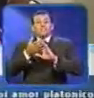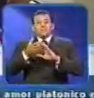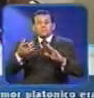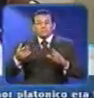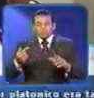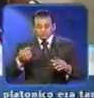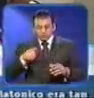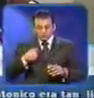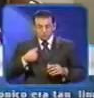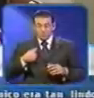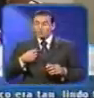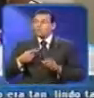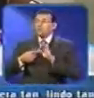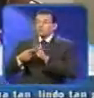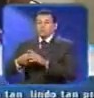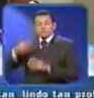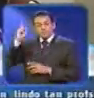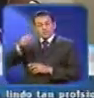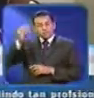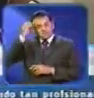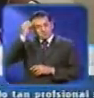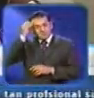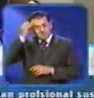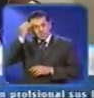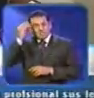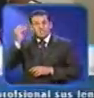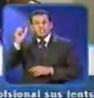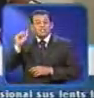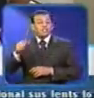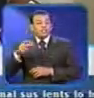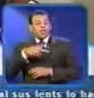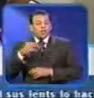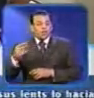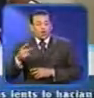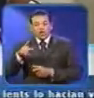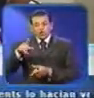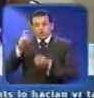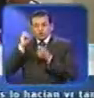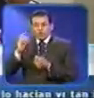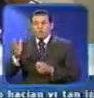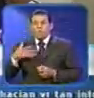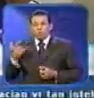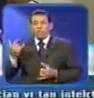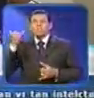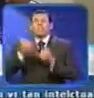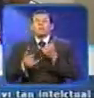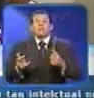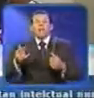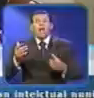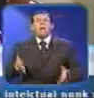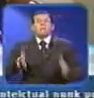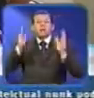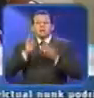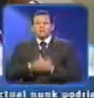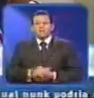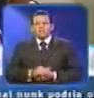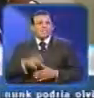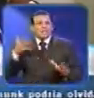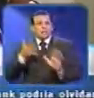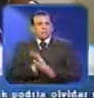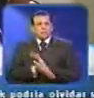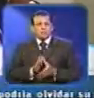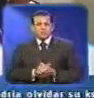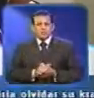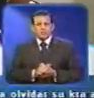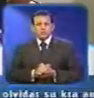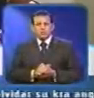promotor en este momento tiene que considerar si con el valor que le cobró, él puede terminar ese apartamento. ¿Qué es lo que va a pasar? Que tal